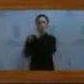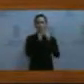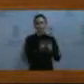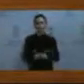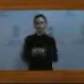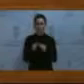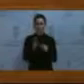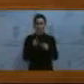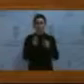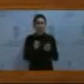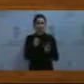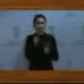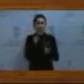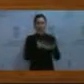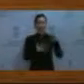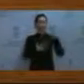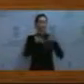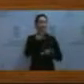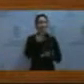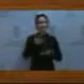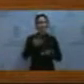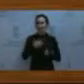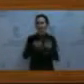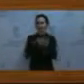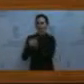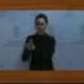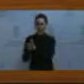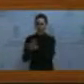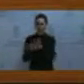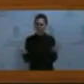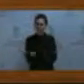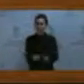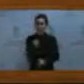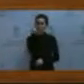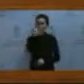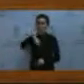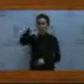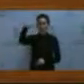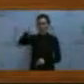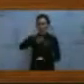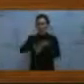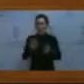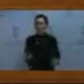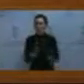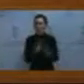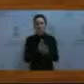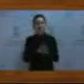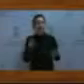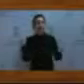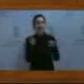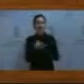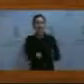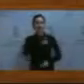maraña legislativa con un único fin: reducir a la mínima expresión cualquier